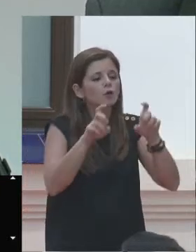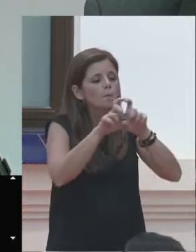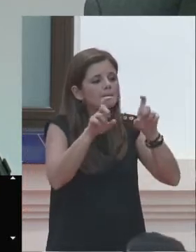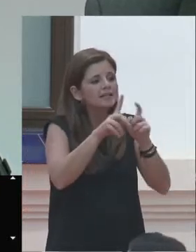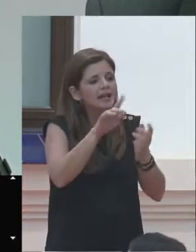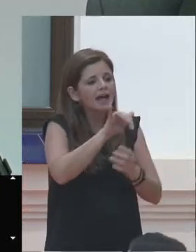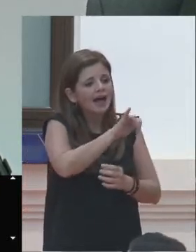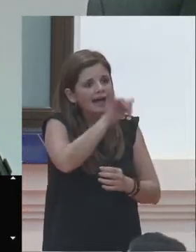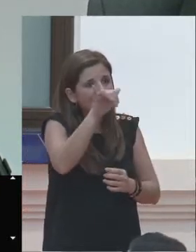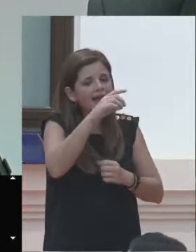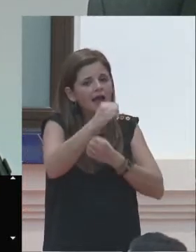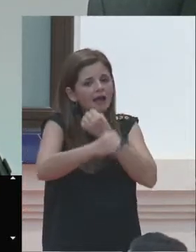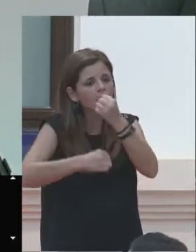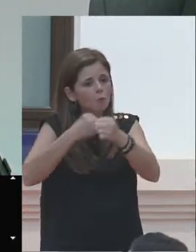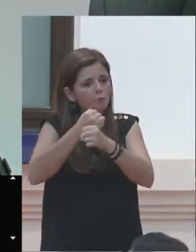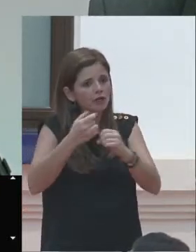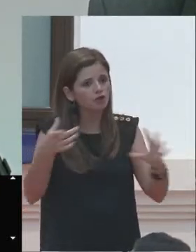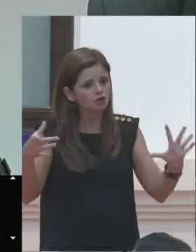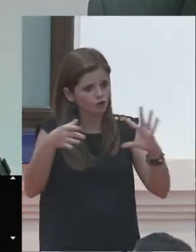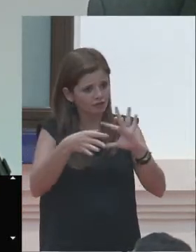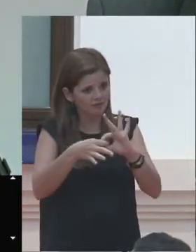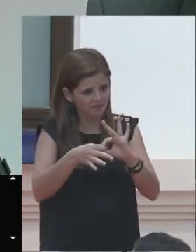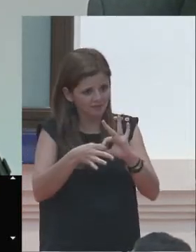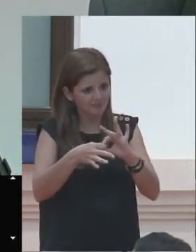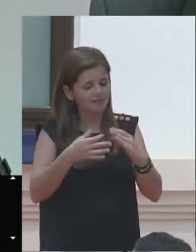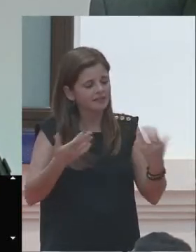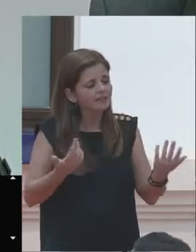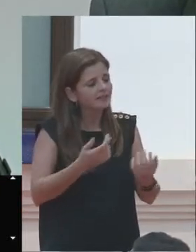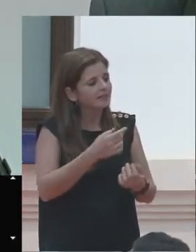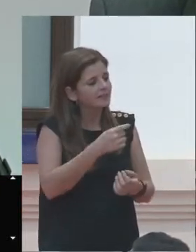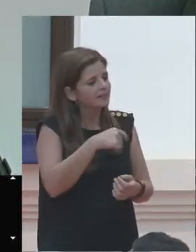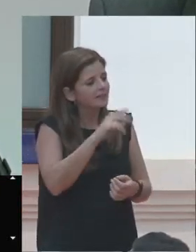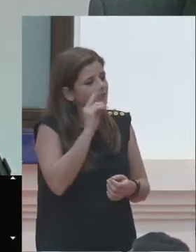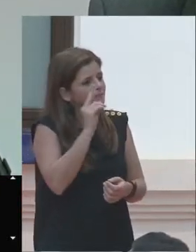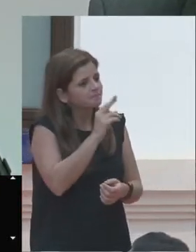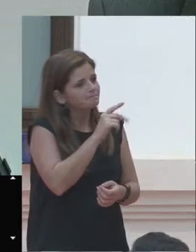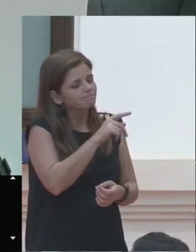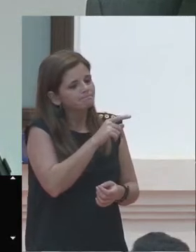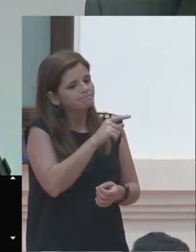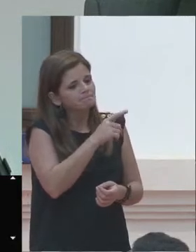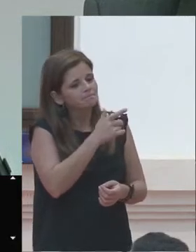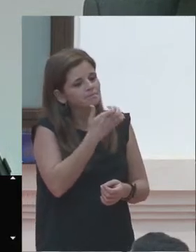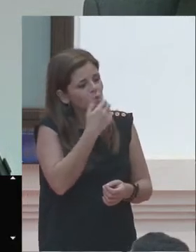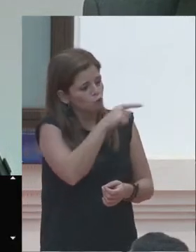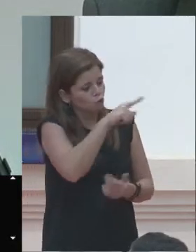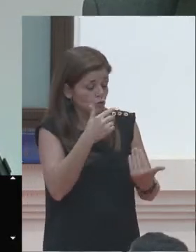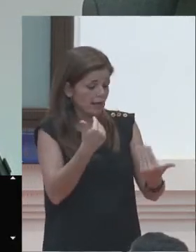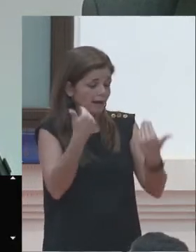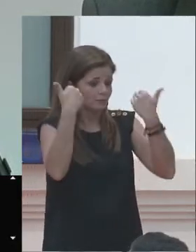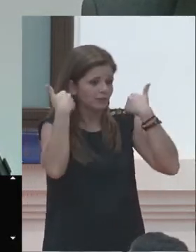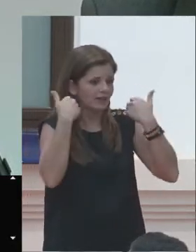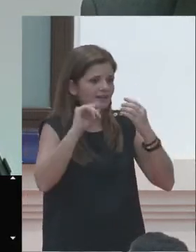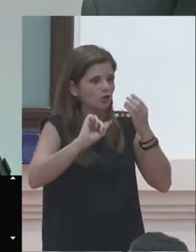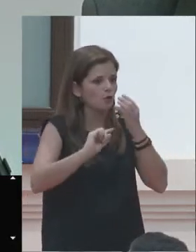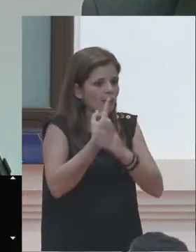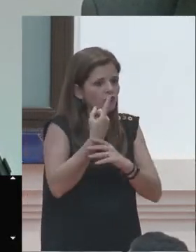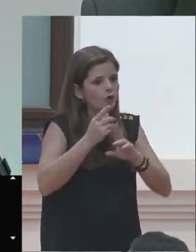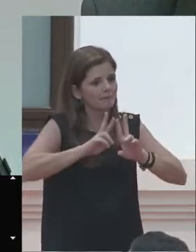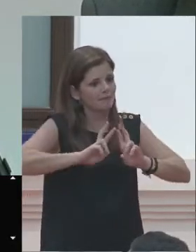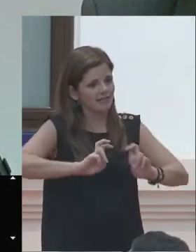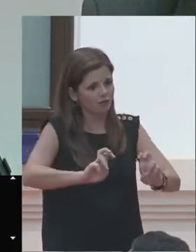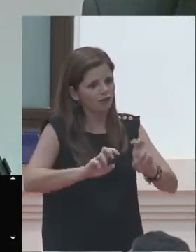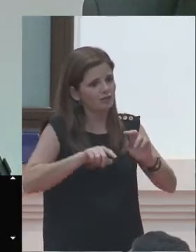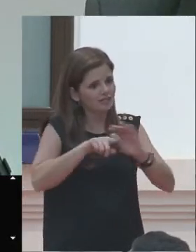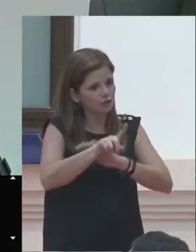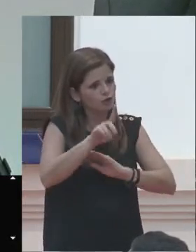y un aeropuerto, ¿no? Porque yo entiendo que Iberia, en vuestro caso, y tú además como responsable de innovación, investigación y desarrollo